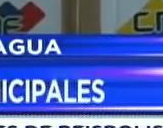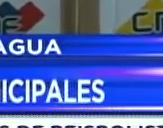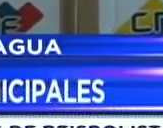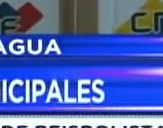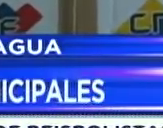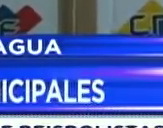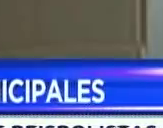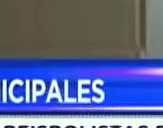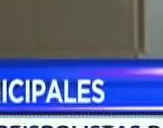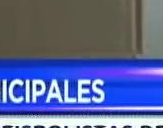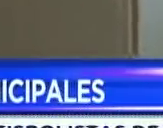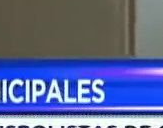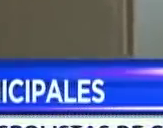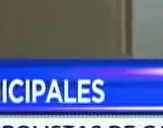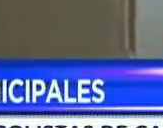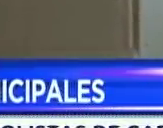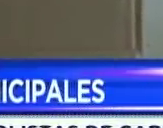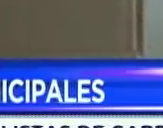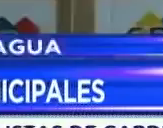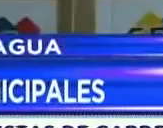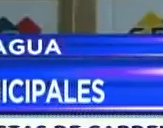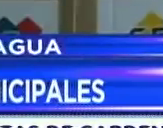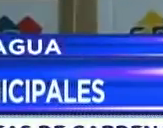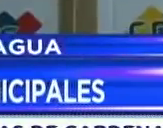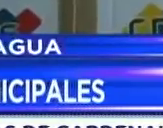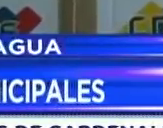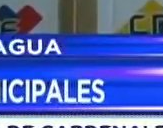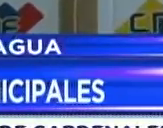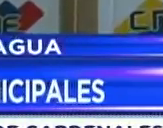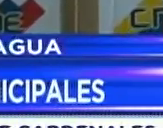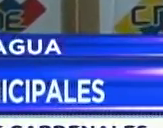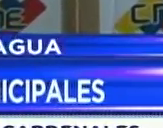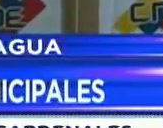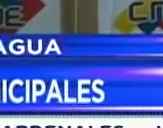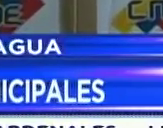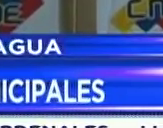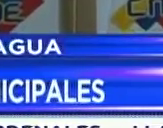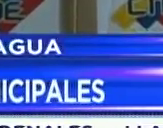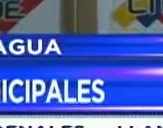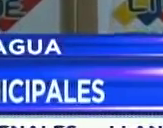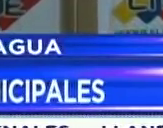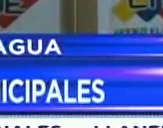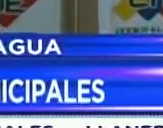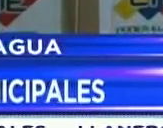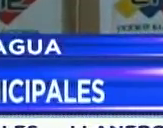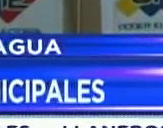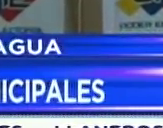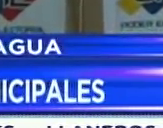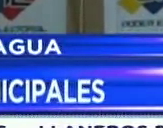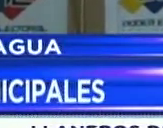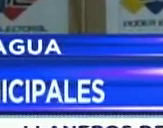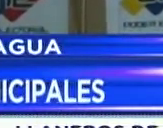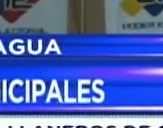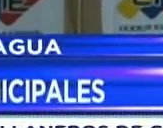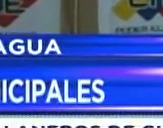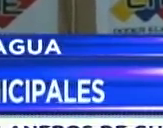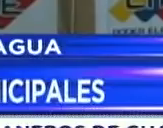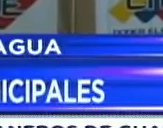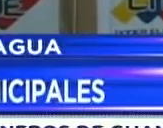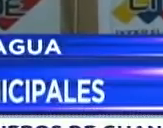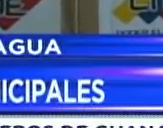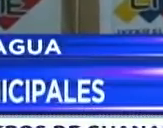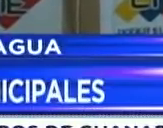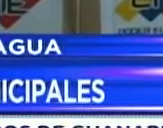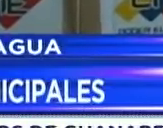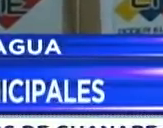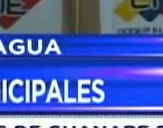proceso electoral y cómo ha transcurrido el proceso acá en este centro de votos? Bueno, buenos días, buenas tardes a toda Venezuela. Aquí